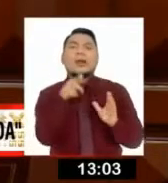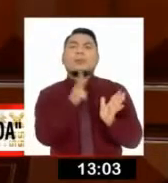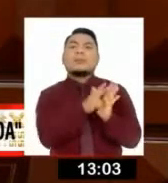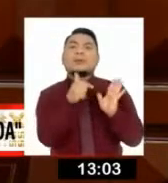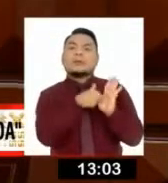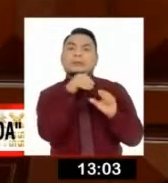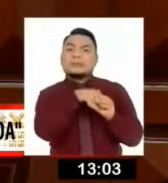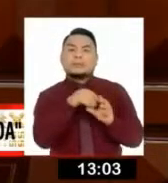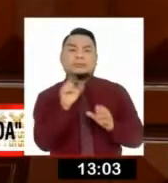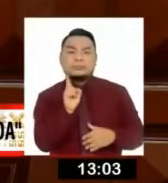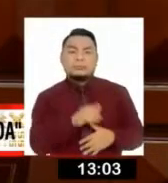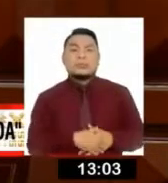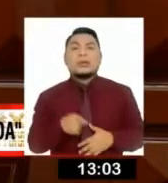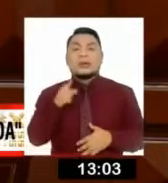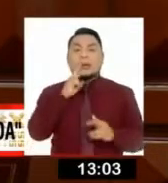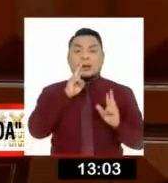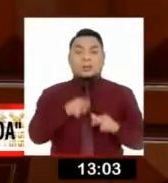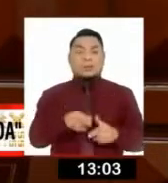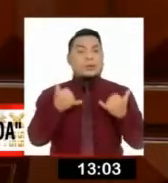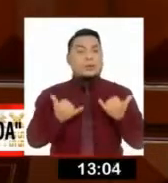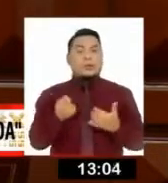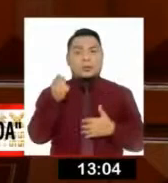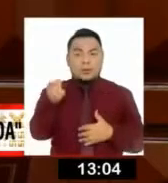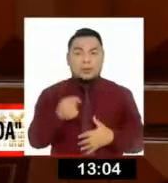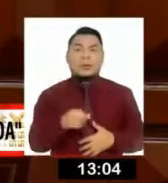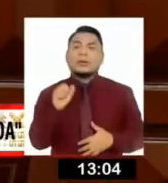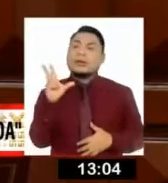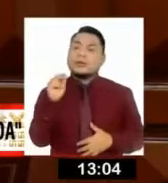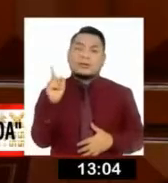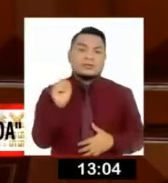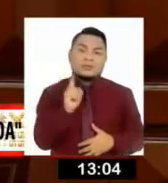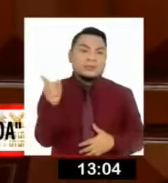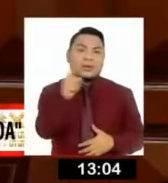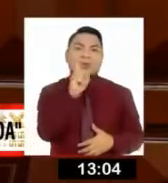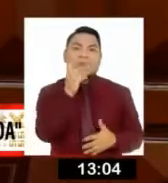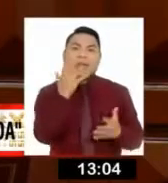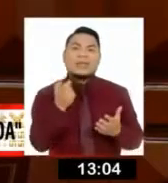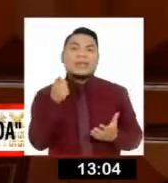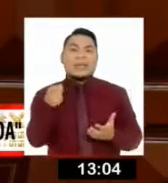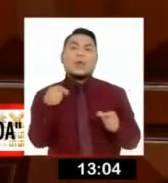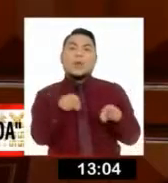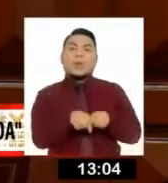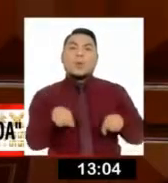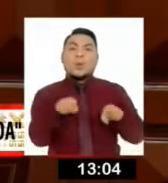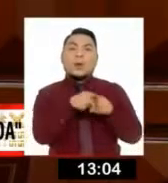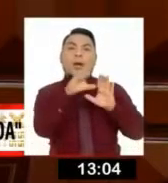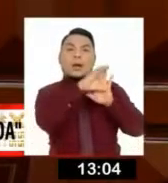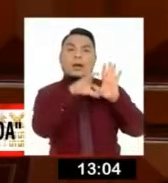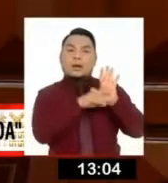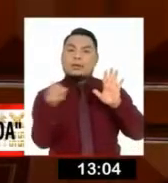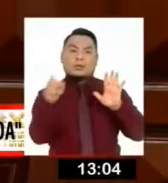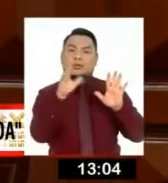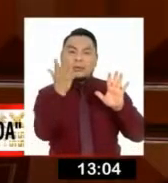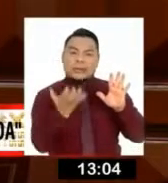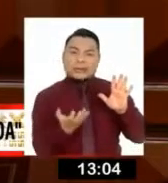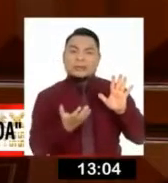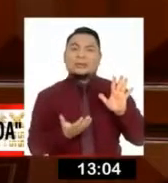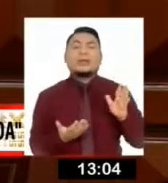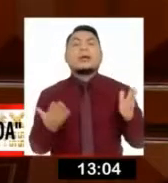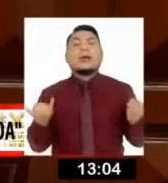la respuesta, sin duda, es que no. El poder constituyente